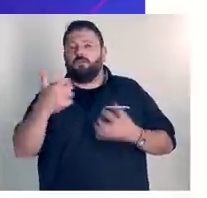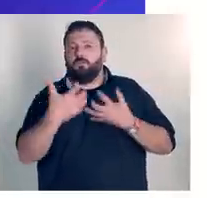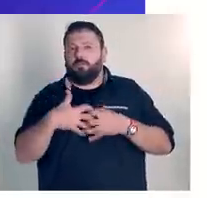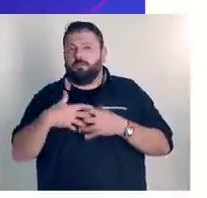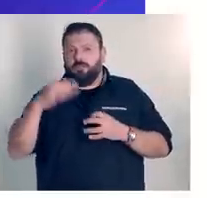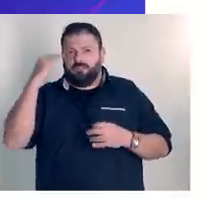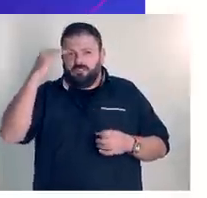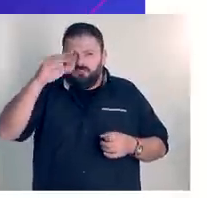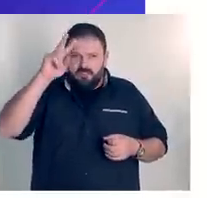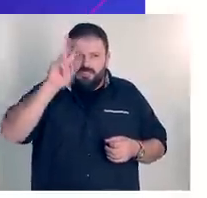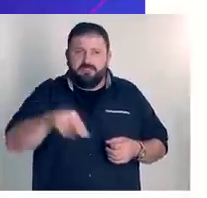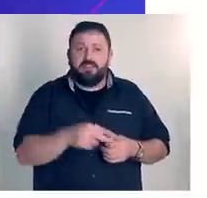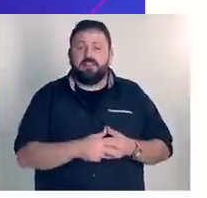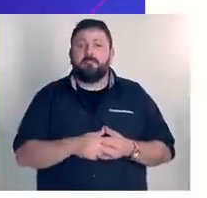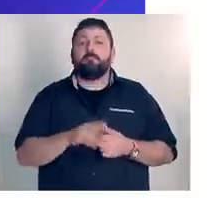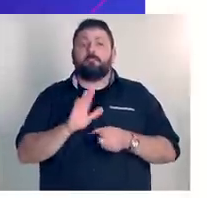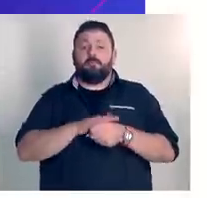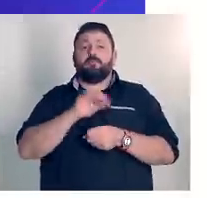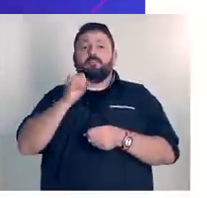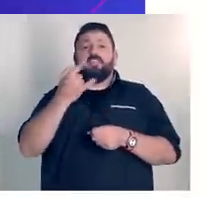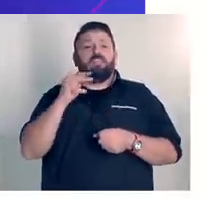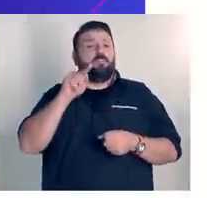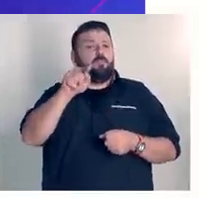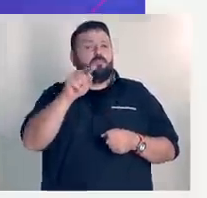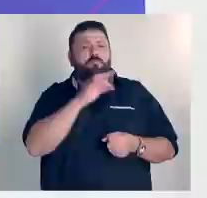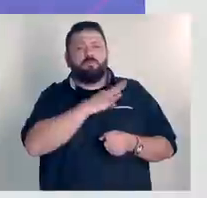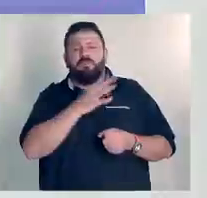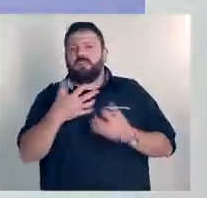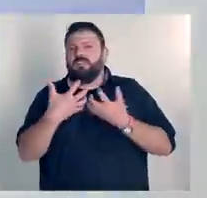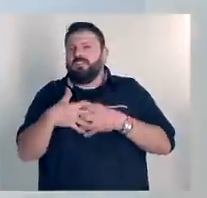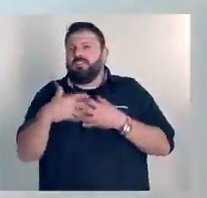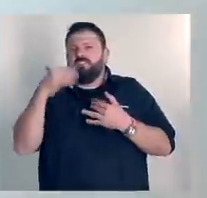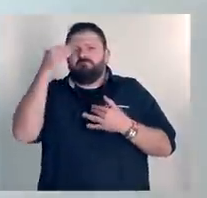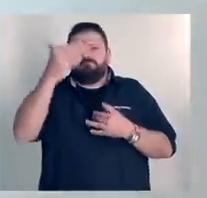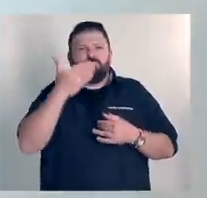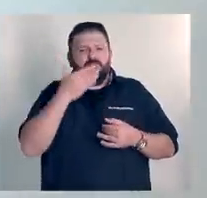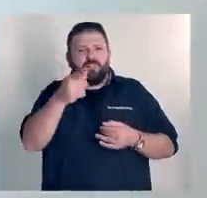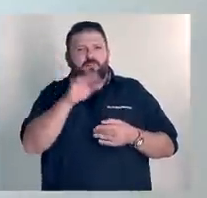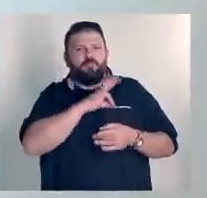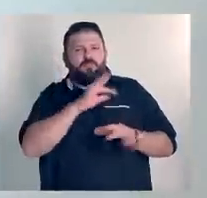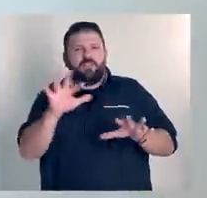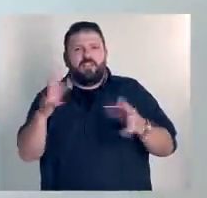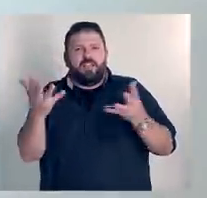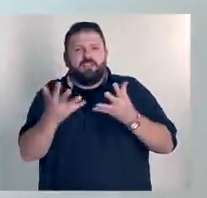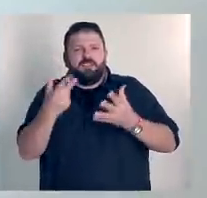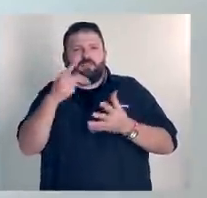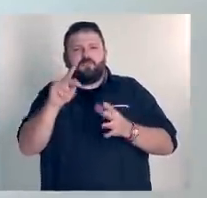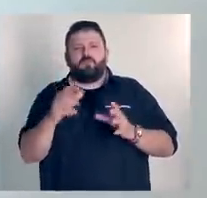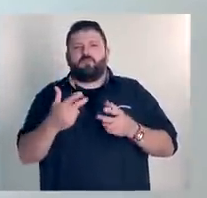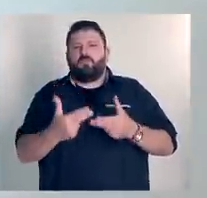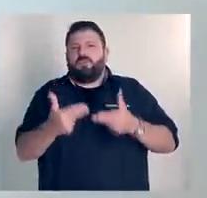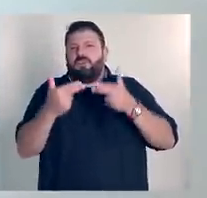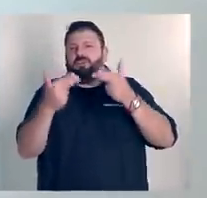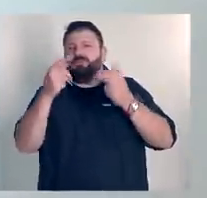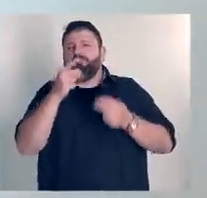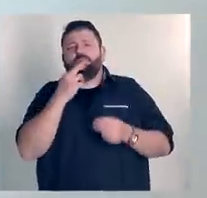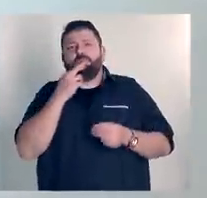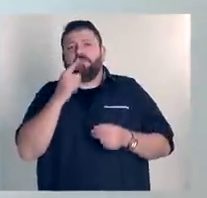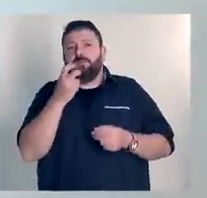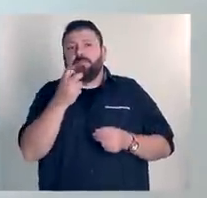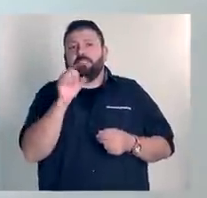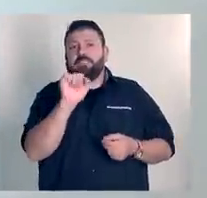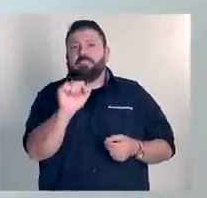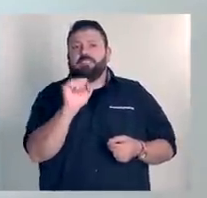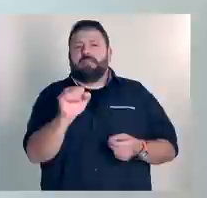súper exitoso. Entonces, sé tú el empresario exitoso, transforma tu negocio. Y bueno, qué mejor que sea con este maratón que viene a